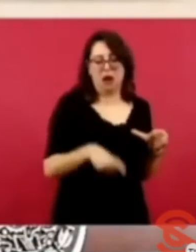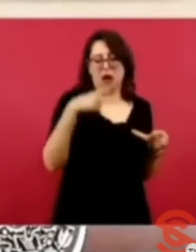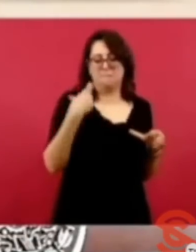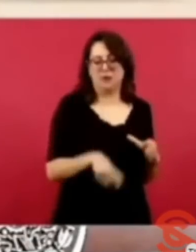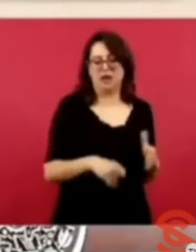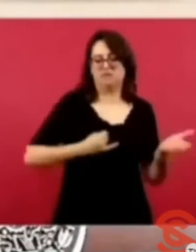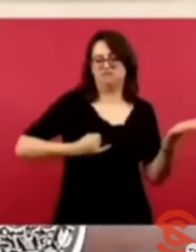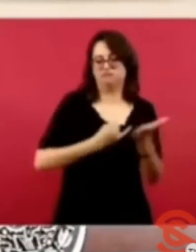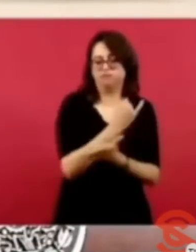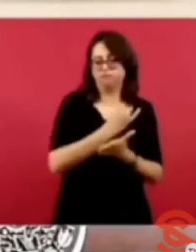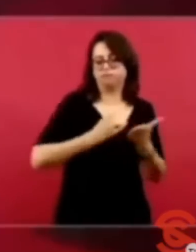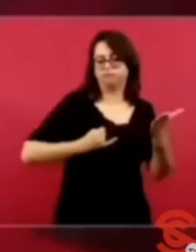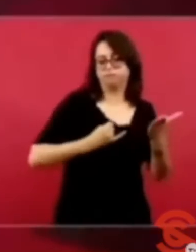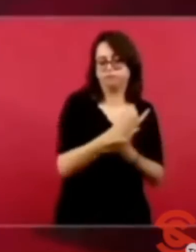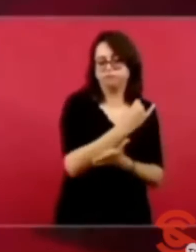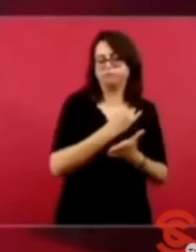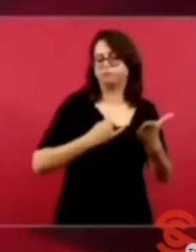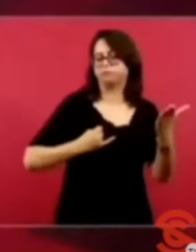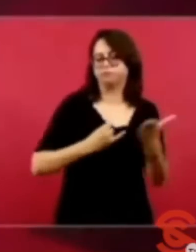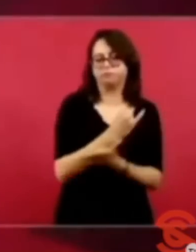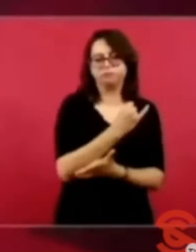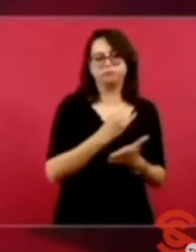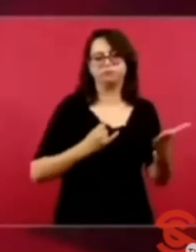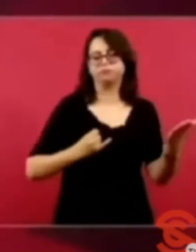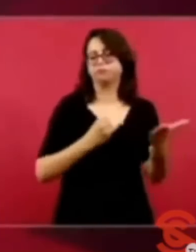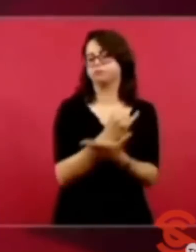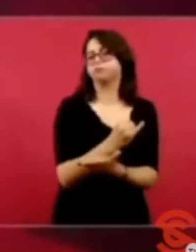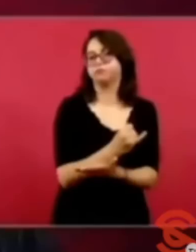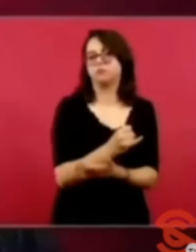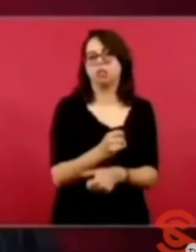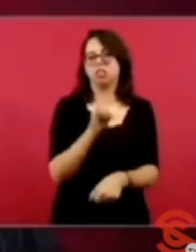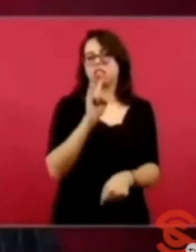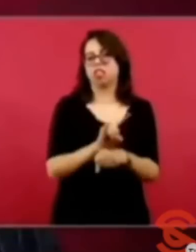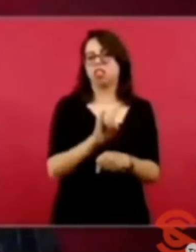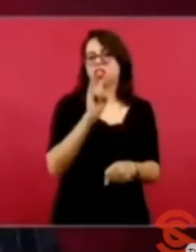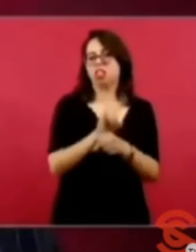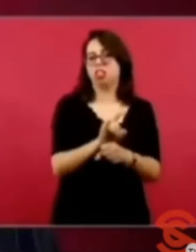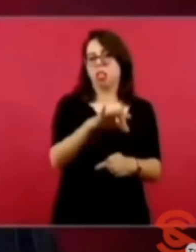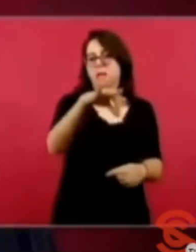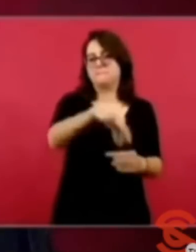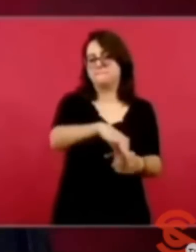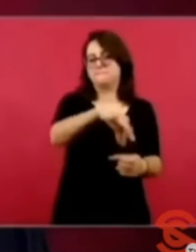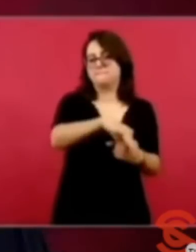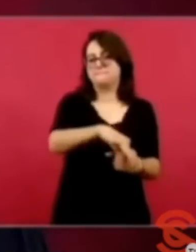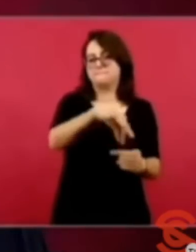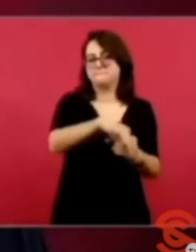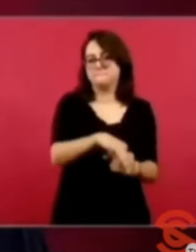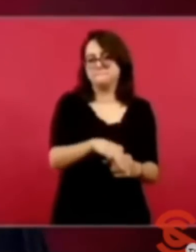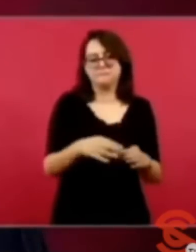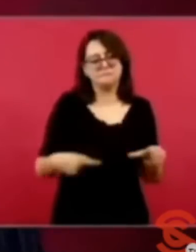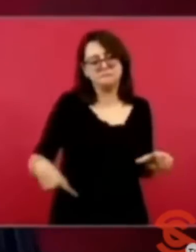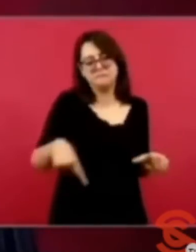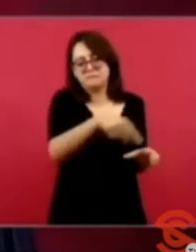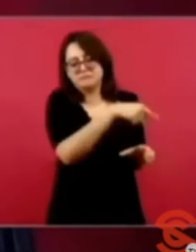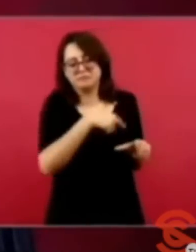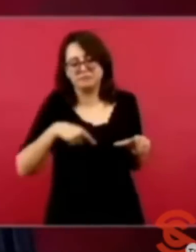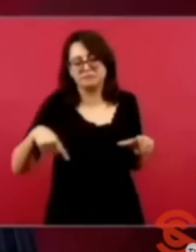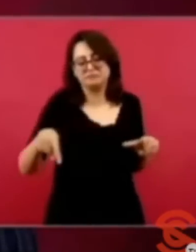es decir, un gobierno de la oligarquía,